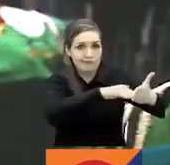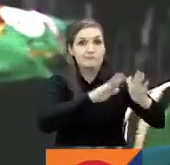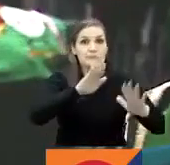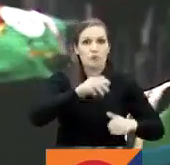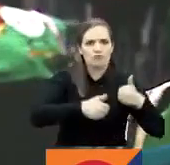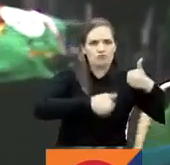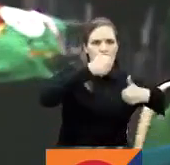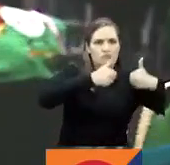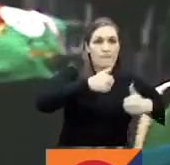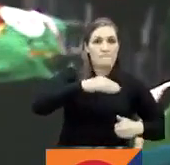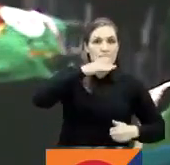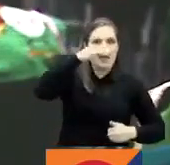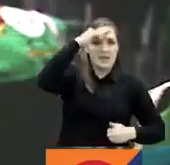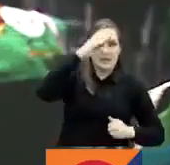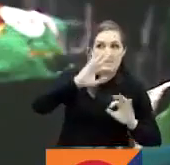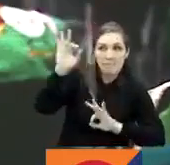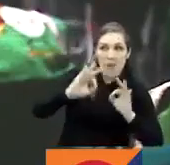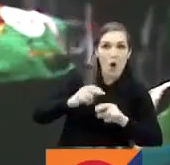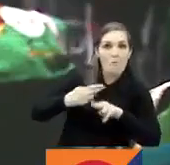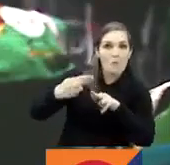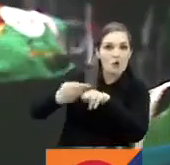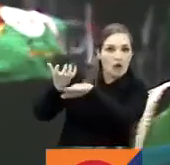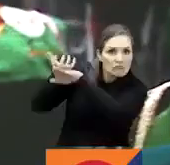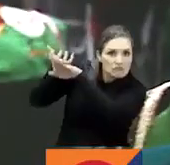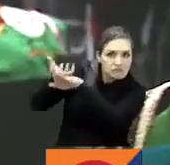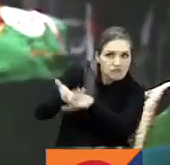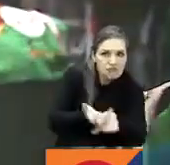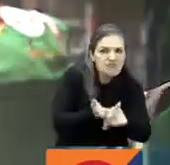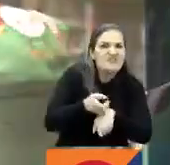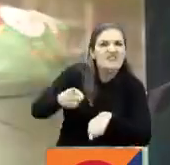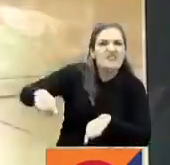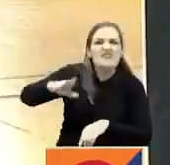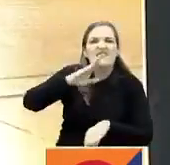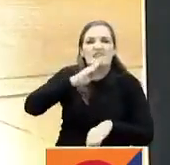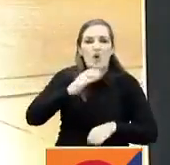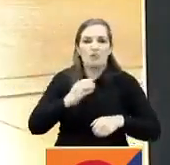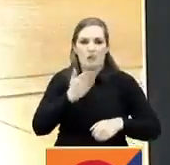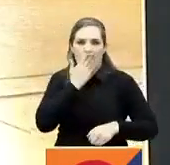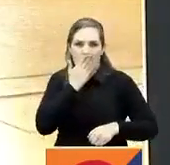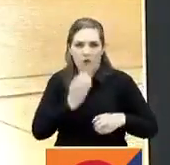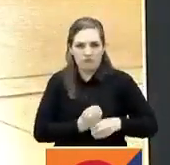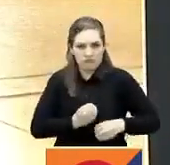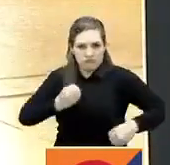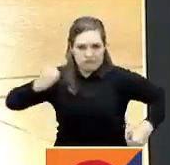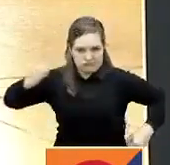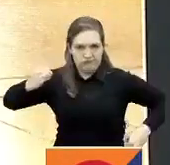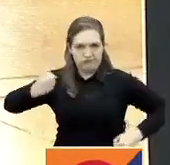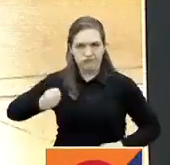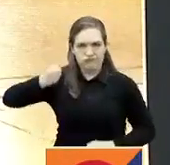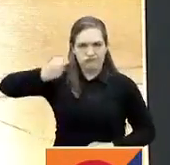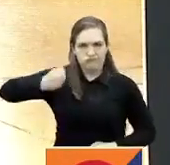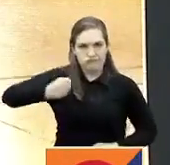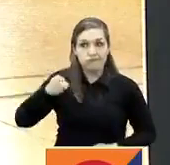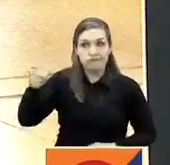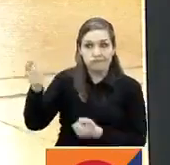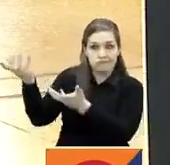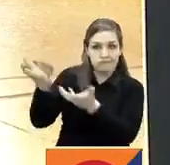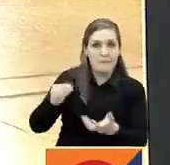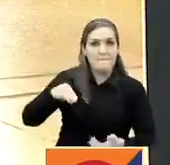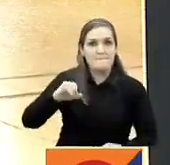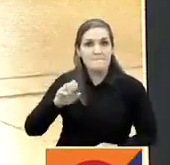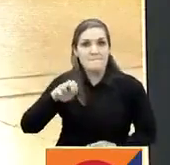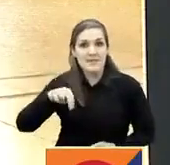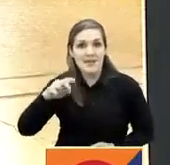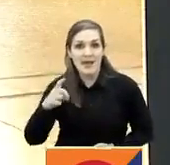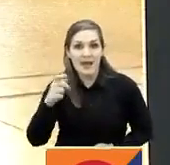preparan desde ya la llegada de la minga indígena. Daniel Cañas, con las buenas noches, los saludo y por supuesto le pregunto a esta hora cuál es